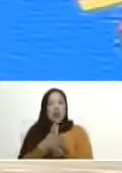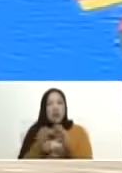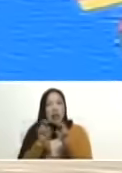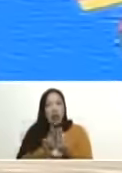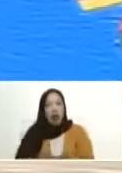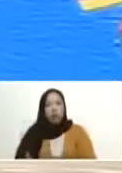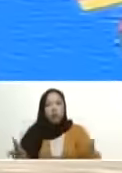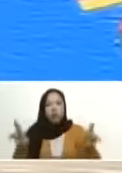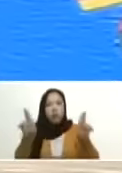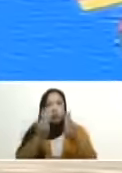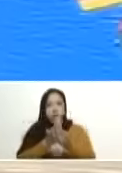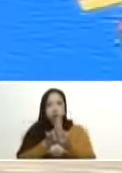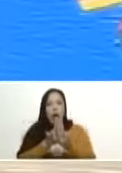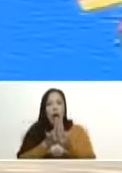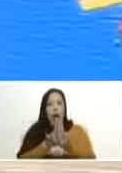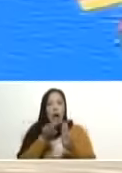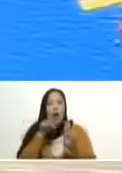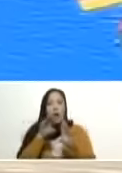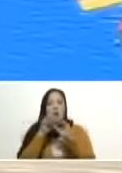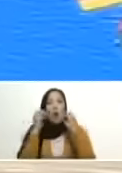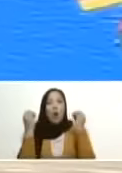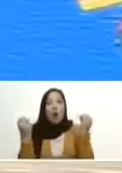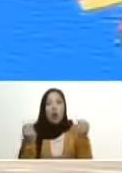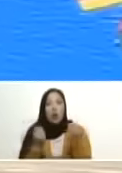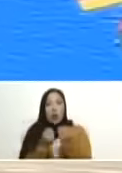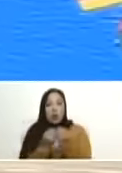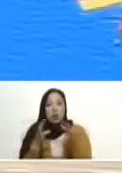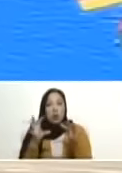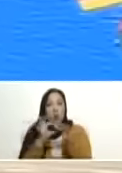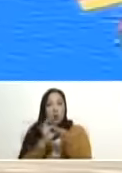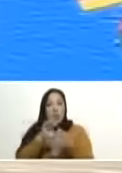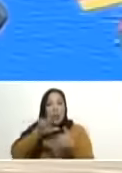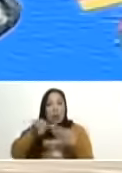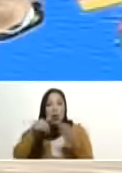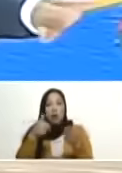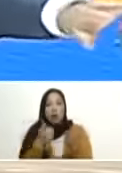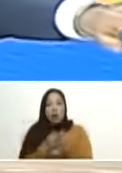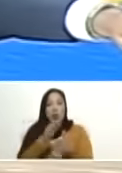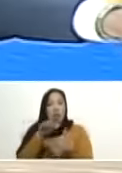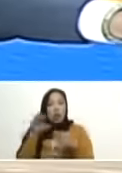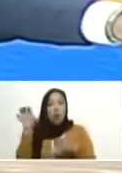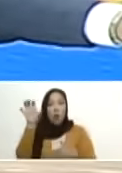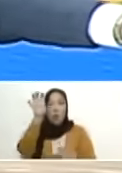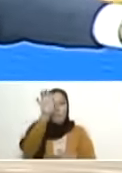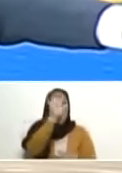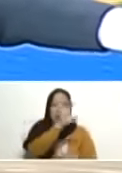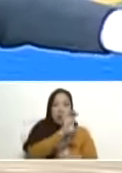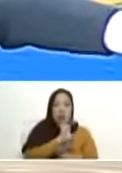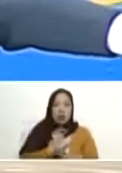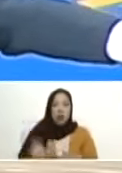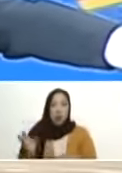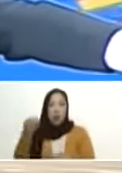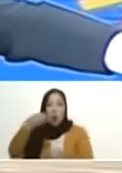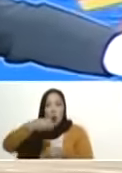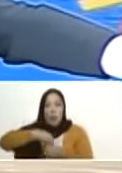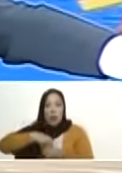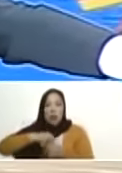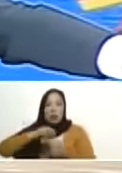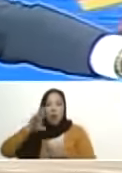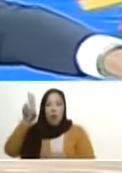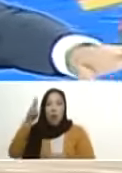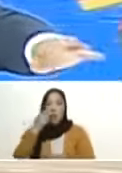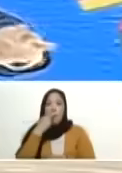del 20, del 30, y que quedó pulverizada por el surgimiento del nazismo,